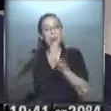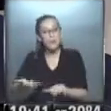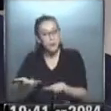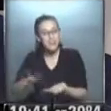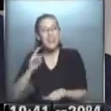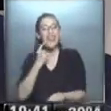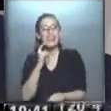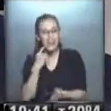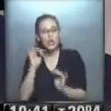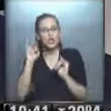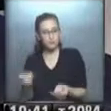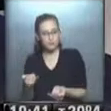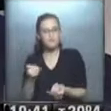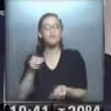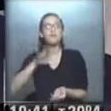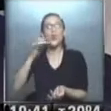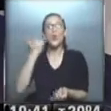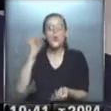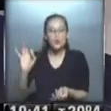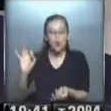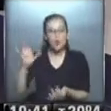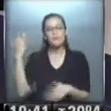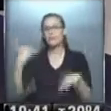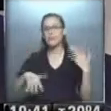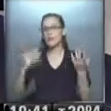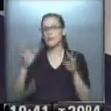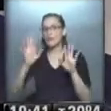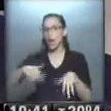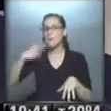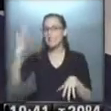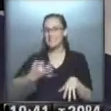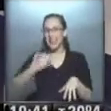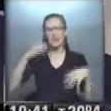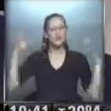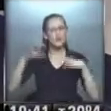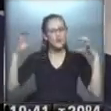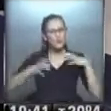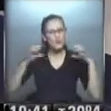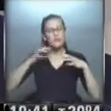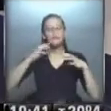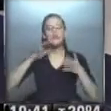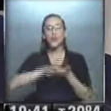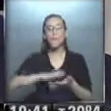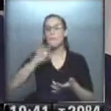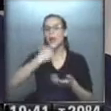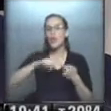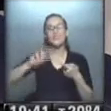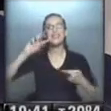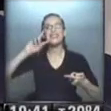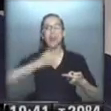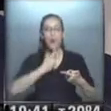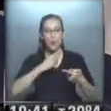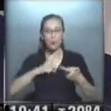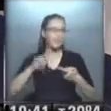a Entre Ríos. En la región de Cuyo, aquí también, tiempo inestable, especialmente en el este de la región. Tormentas que se generan en el este de Mendoza, en San Luis, y se